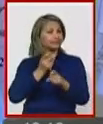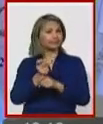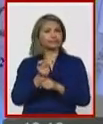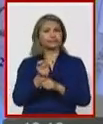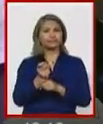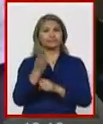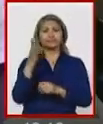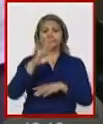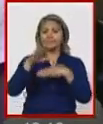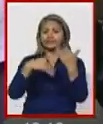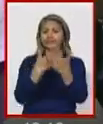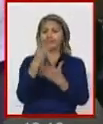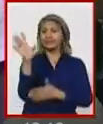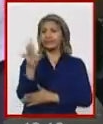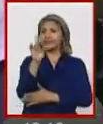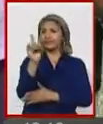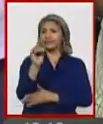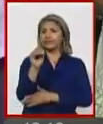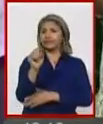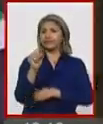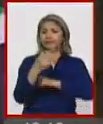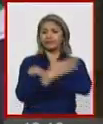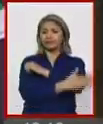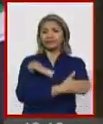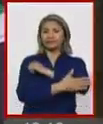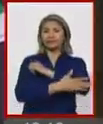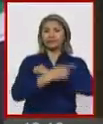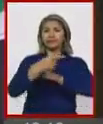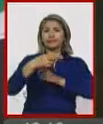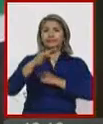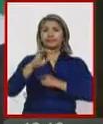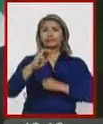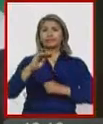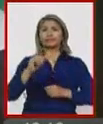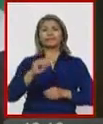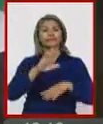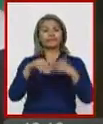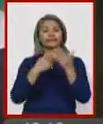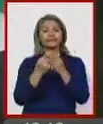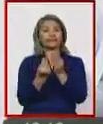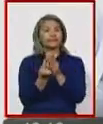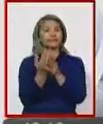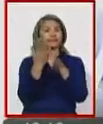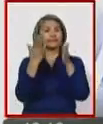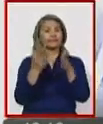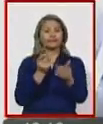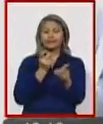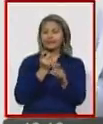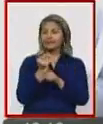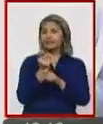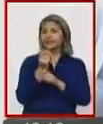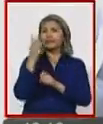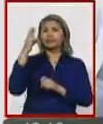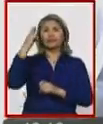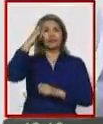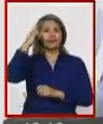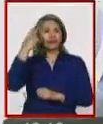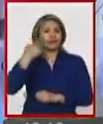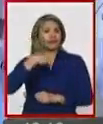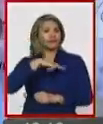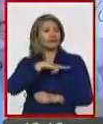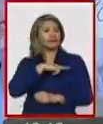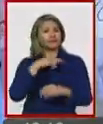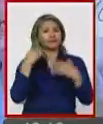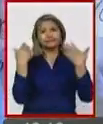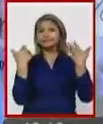me afecta a todos bolivianos al sector campesino gremiales a todos los sectores productivos no va a afectar es por eso que nosotros